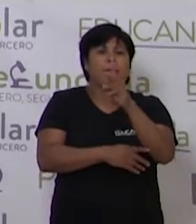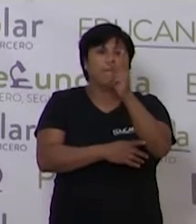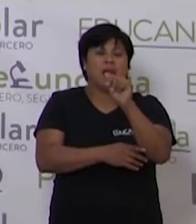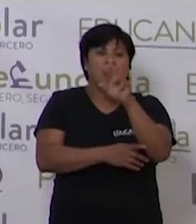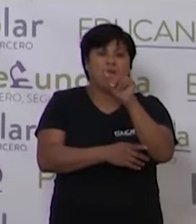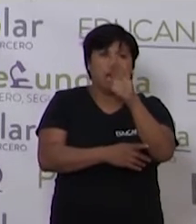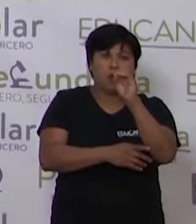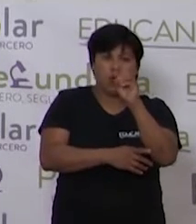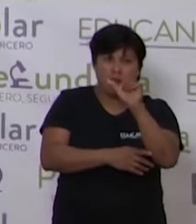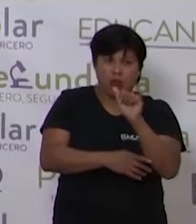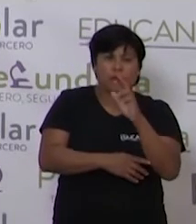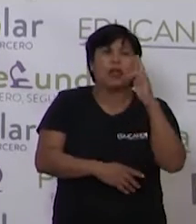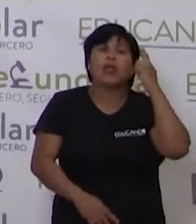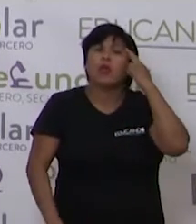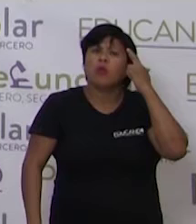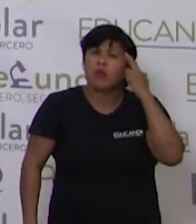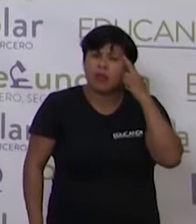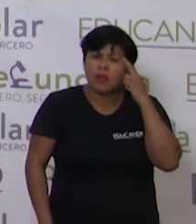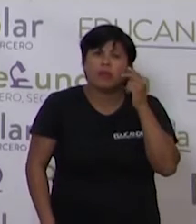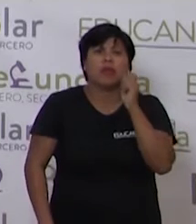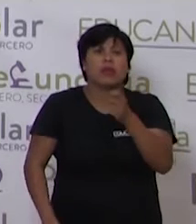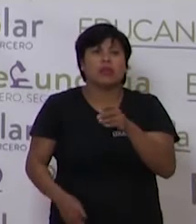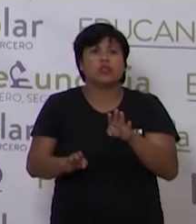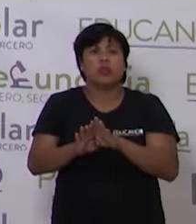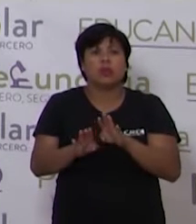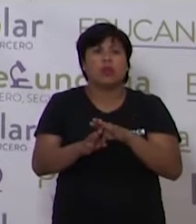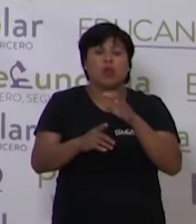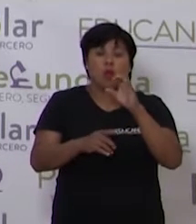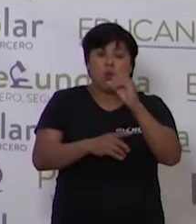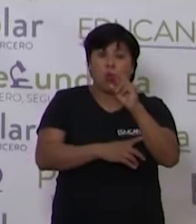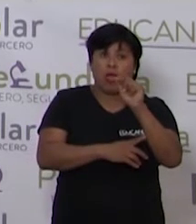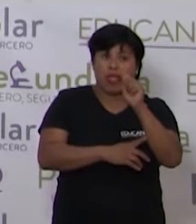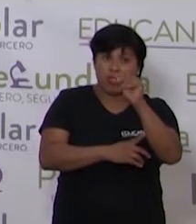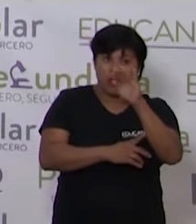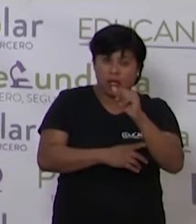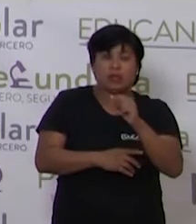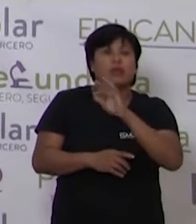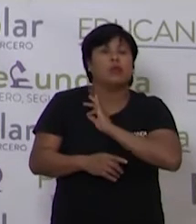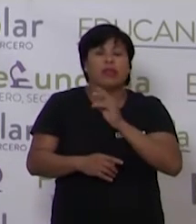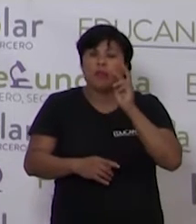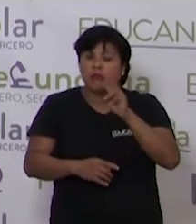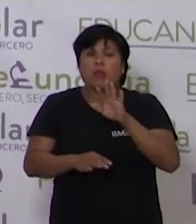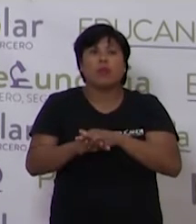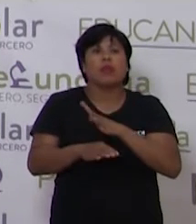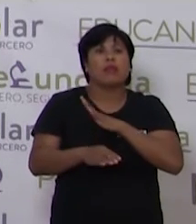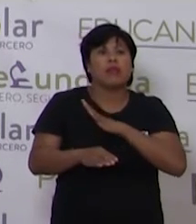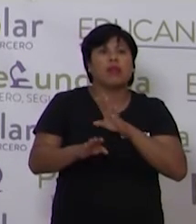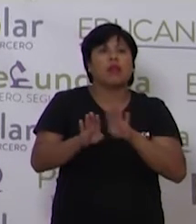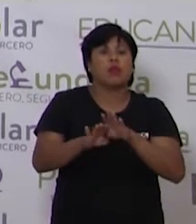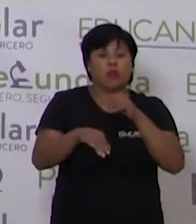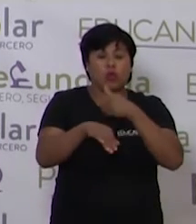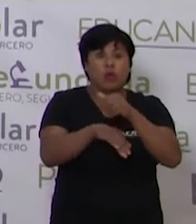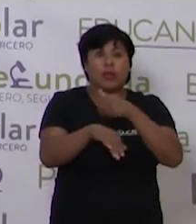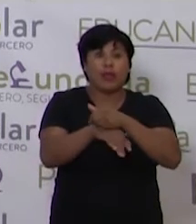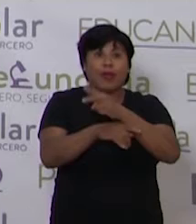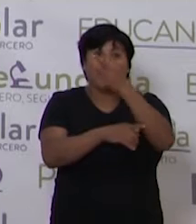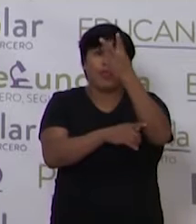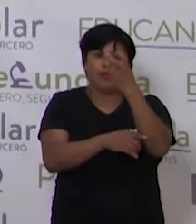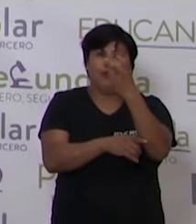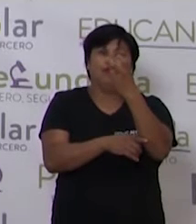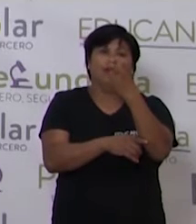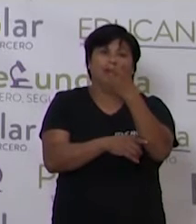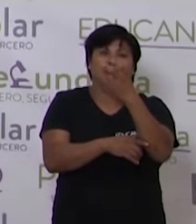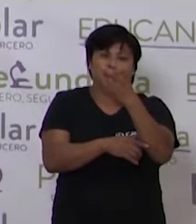parábola. Recordemos que las ecuaciones cuadráticas se identifican porque tienen como exponente el número